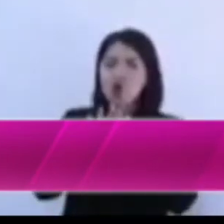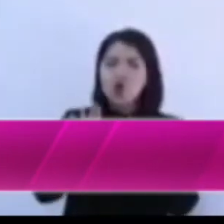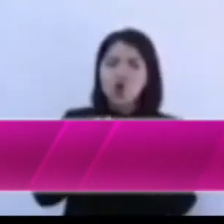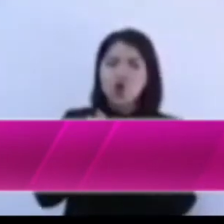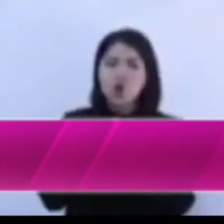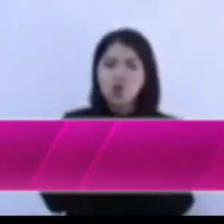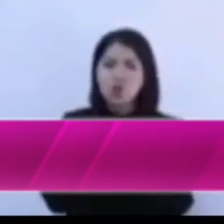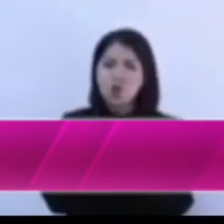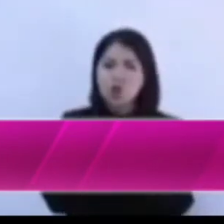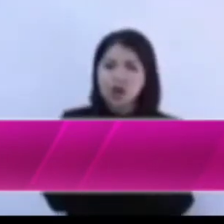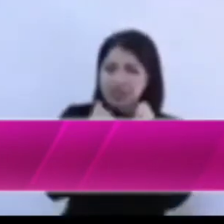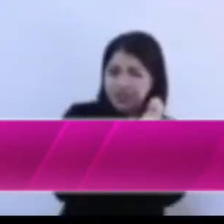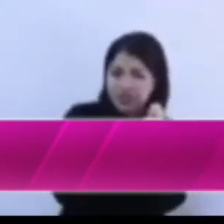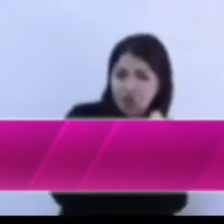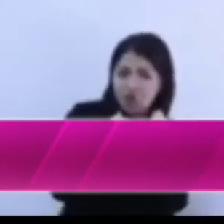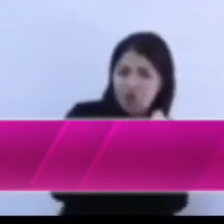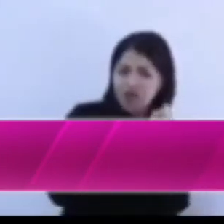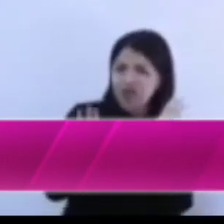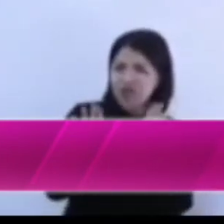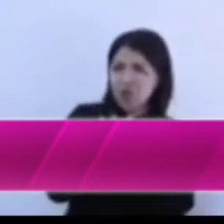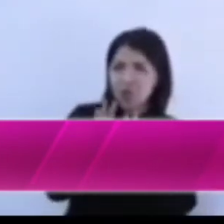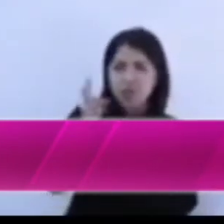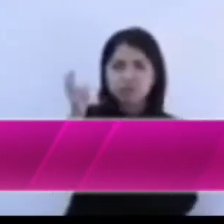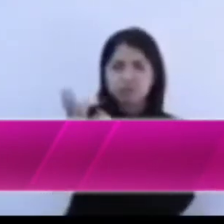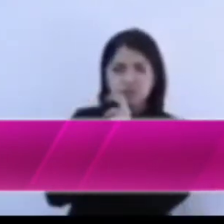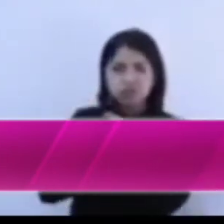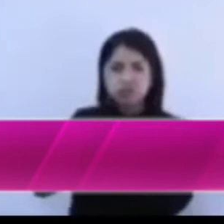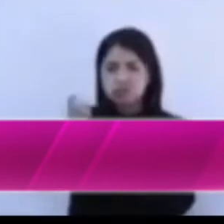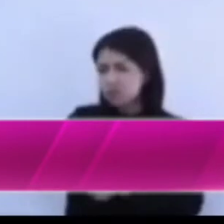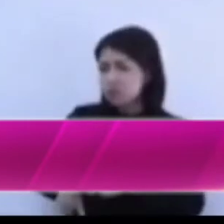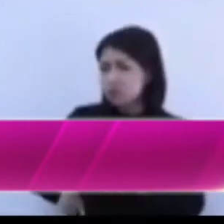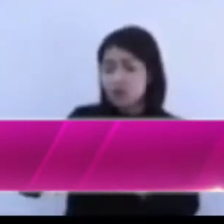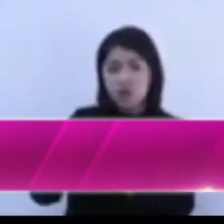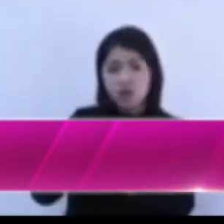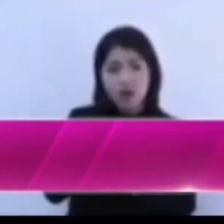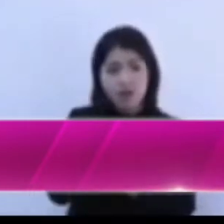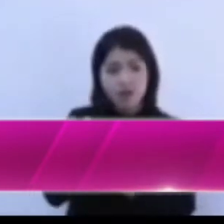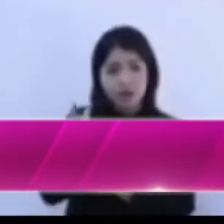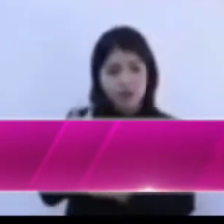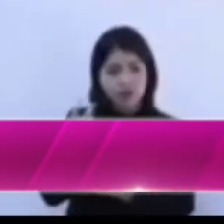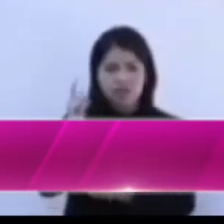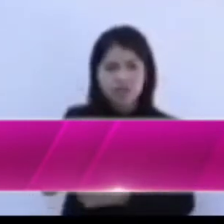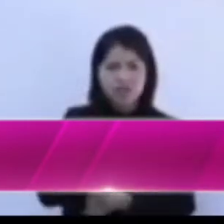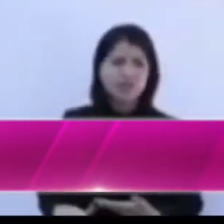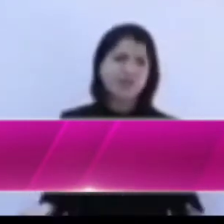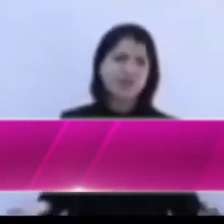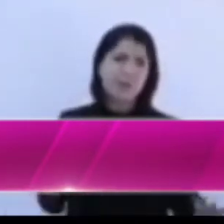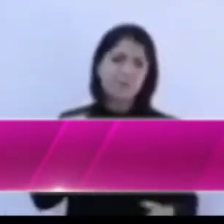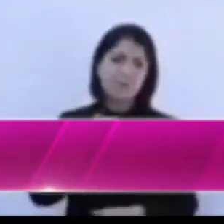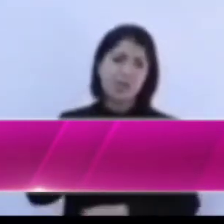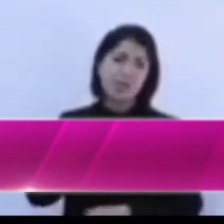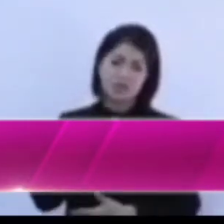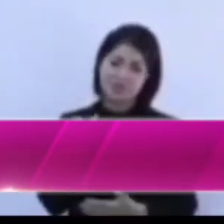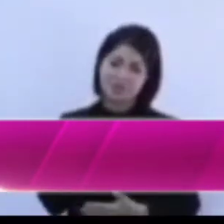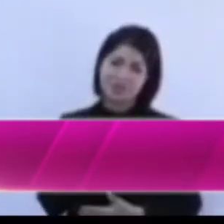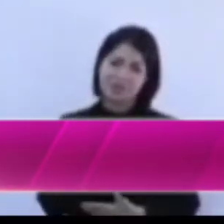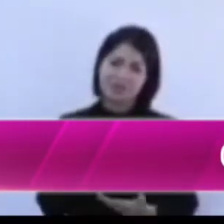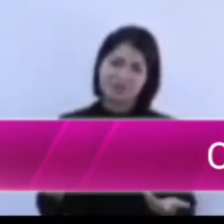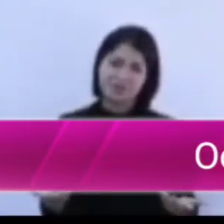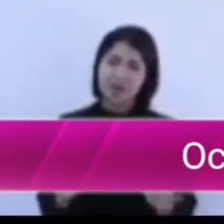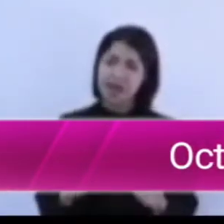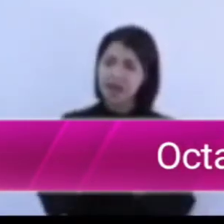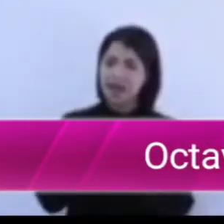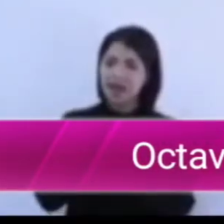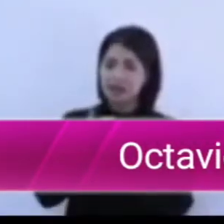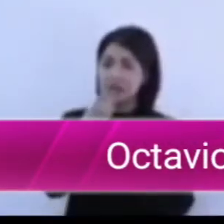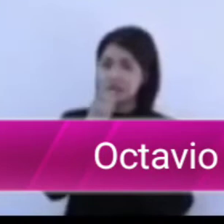atacando al gobierno anterior y al titular. Eso es. Entonces es miedo, no hay otra cosa. Yo lo dije aquí la otra vez, tiene